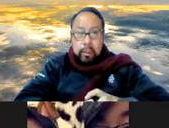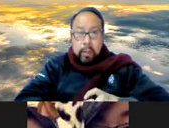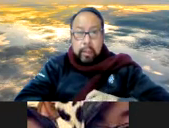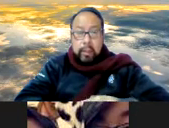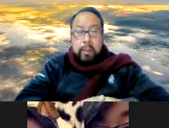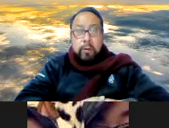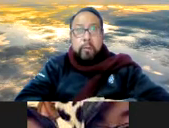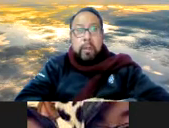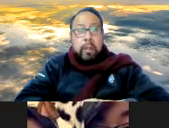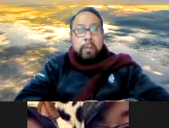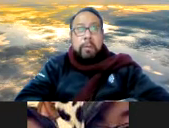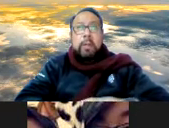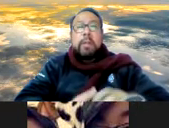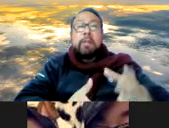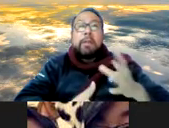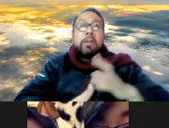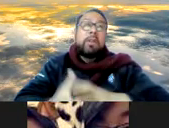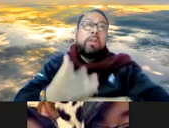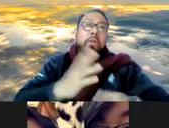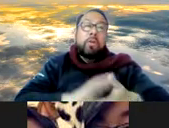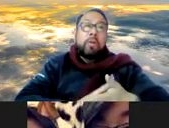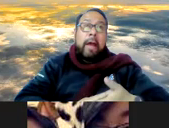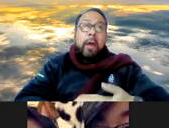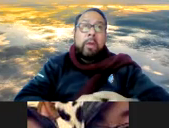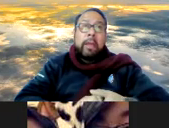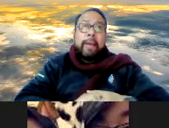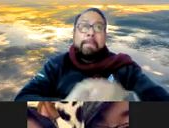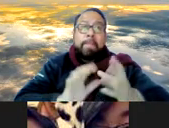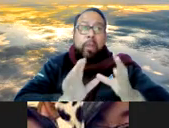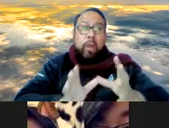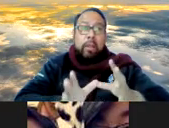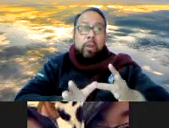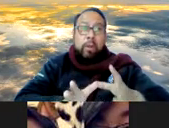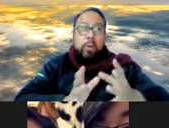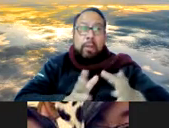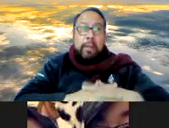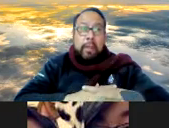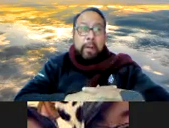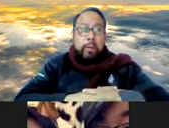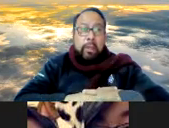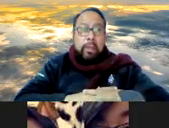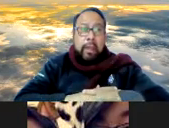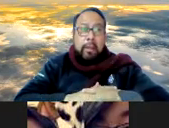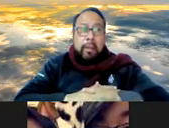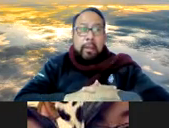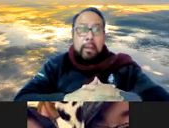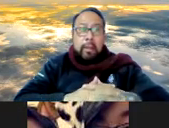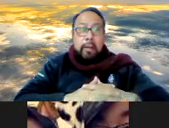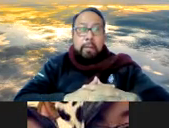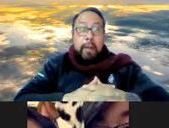textos en lo académico. Vamos a hacer una revisión de todos, aunque dentro de su disciplina van a